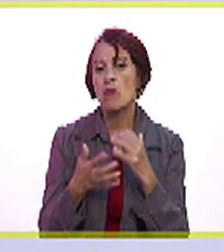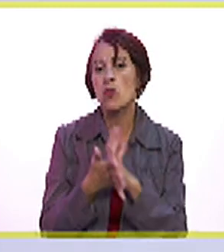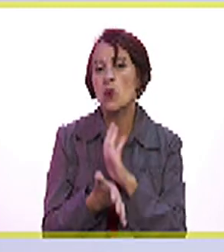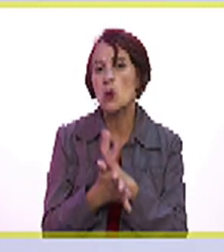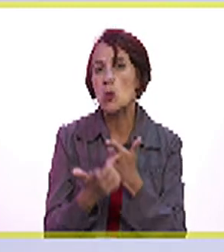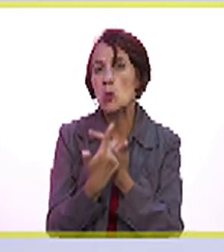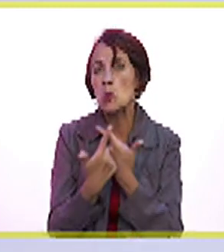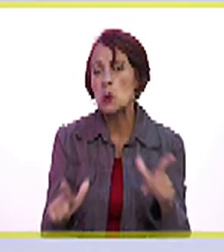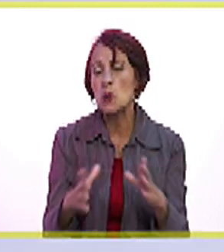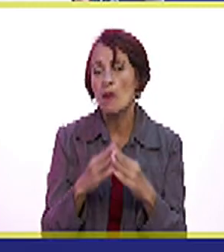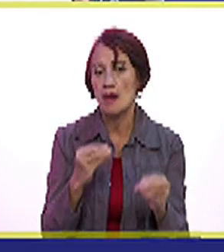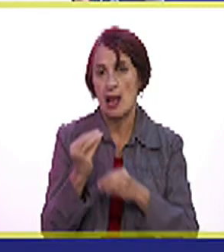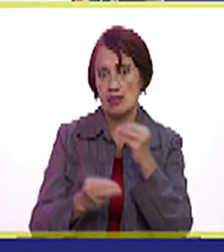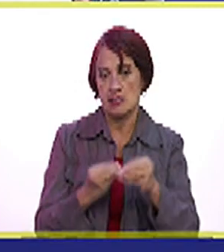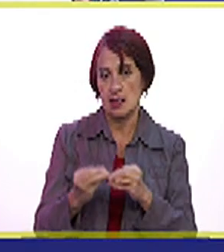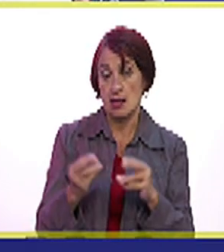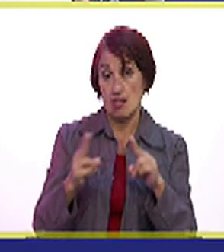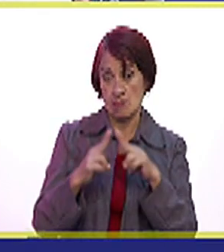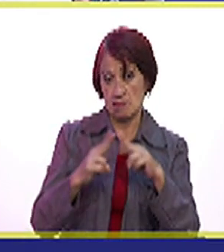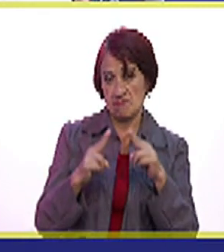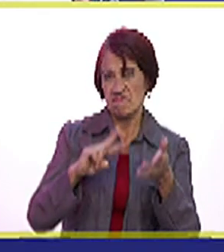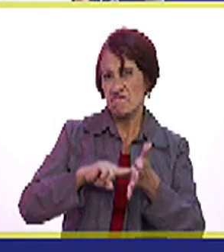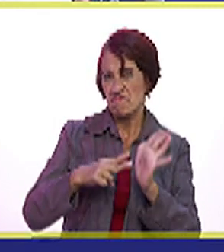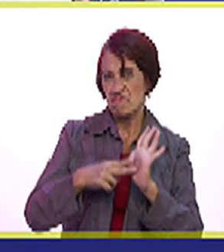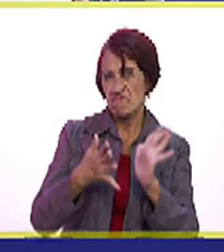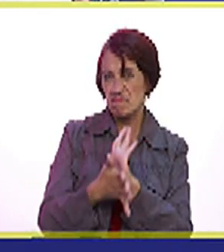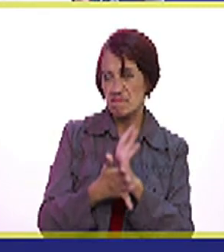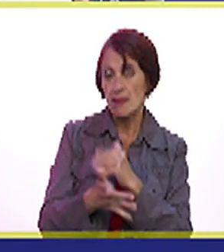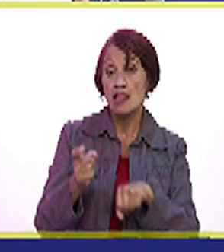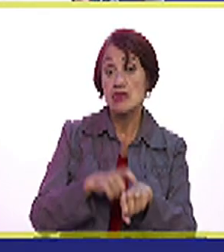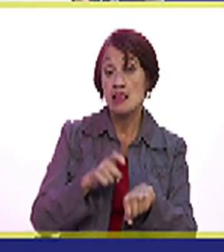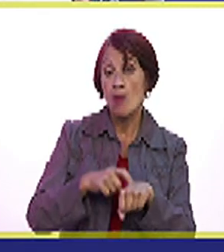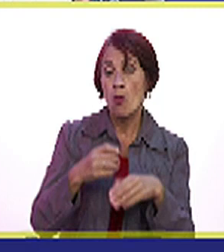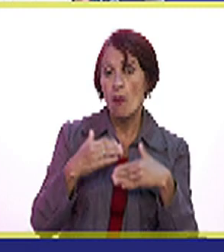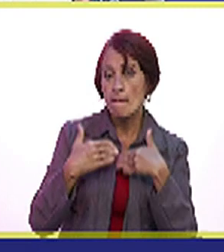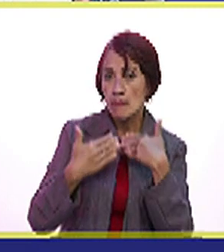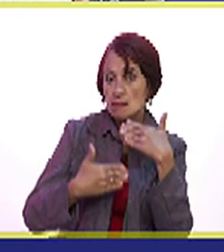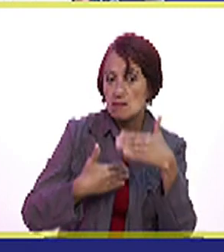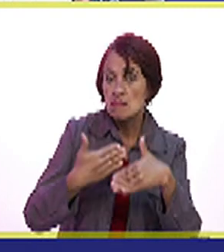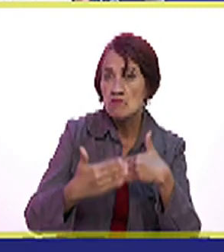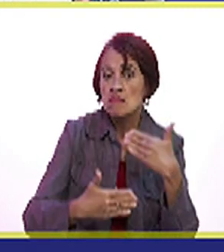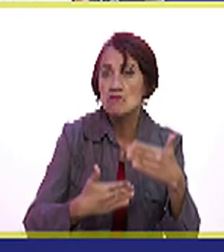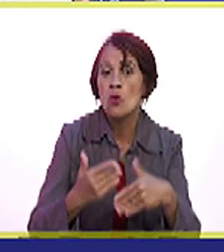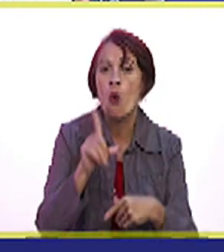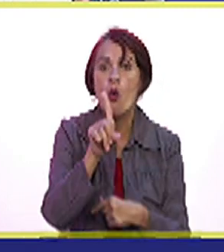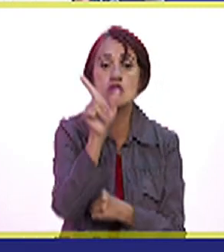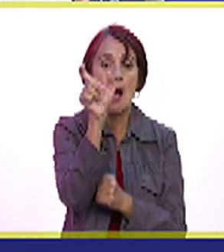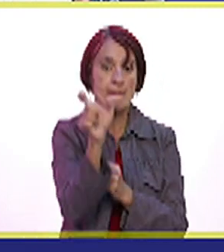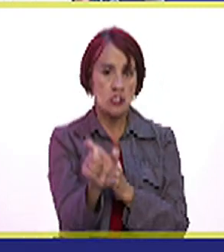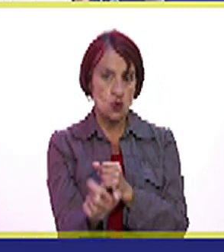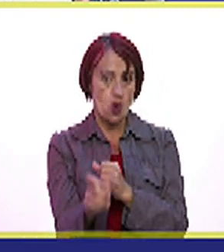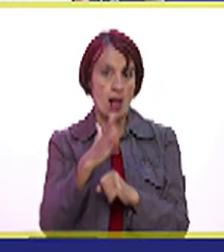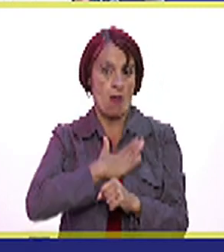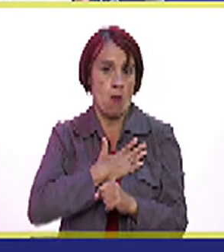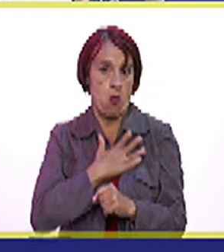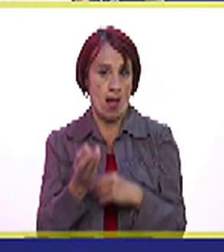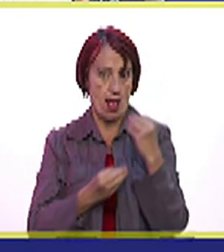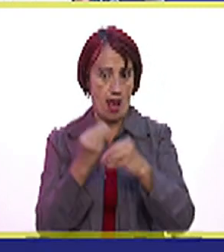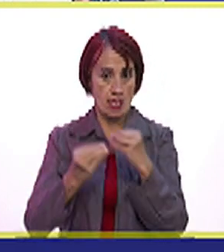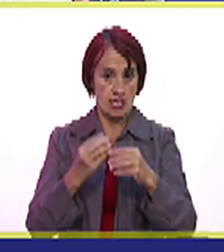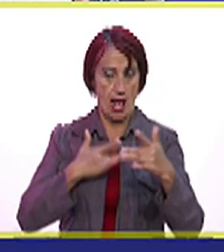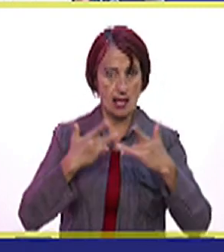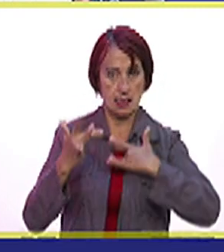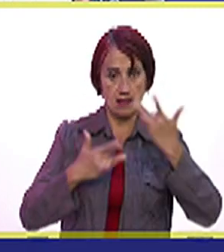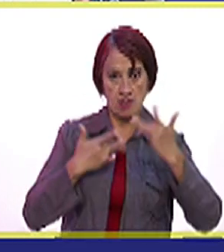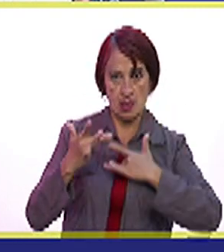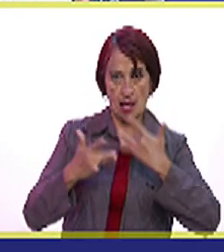hacerla. Entonces, se conoce como tiempo libre a aquel periodo de tiempo en el cual una persona se dedica a realizar